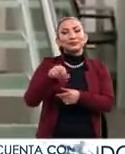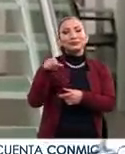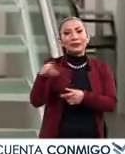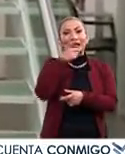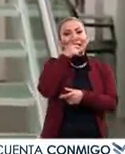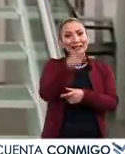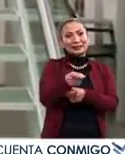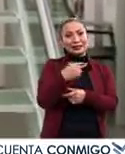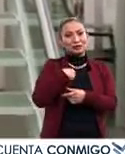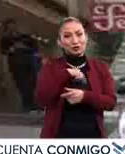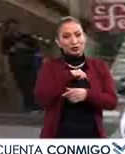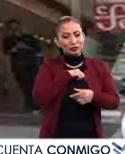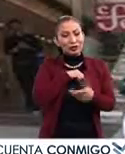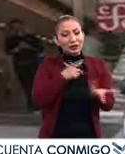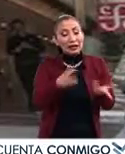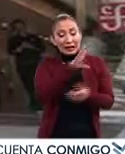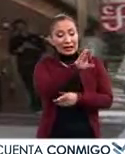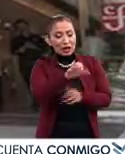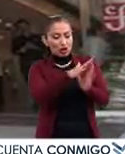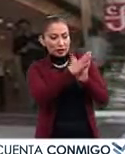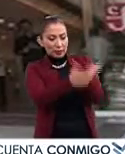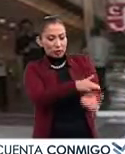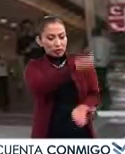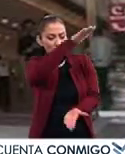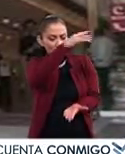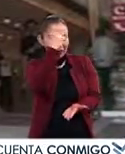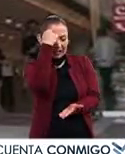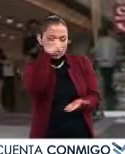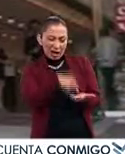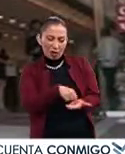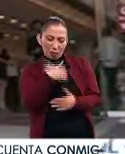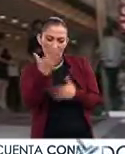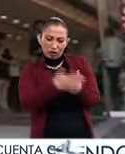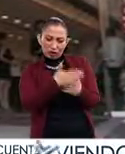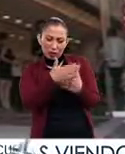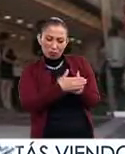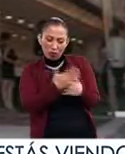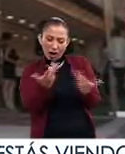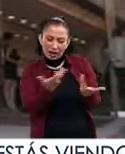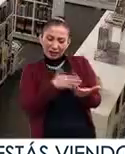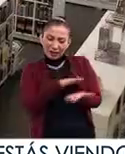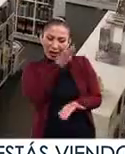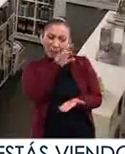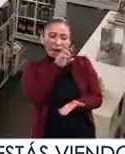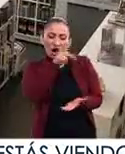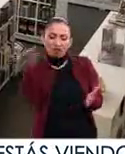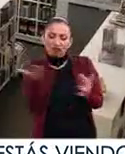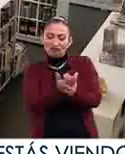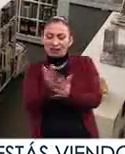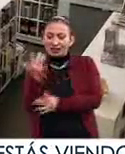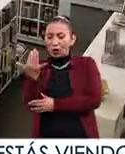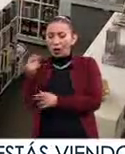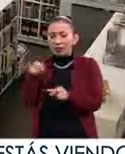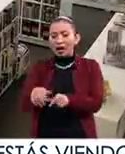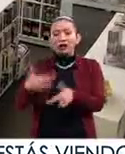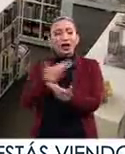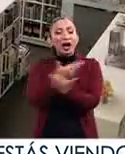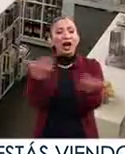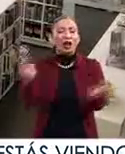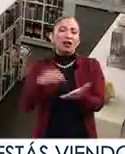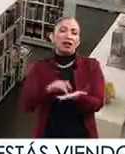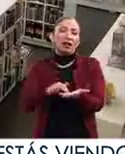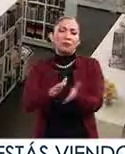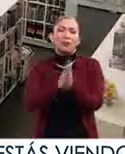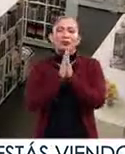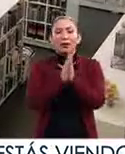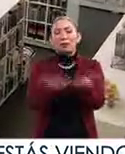de que vamos, de los 500 libros que él había pensado editar para el siguiente proceso, vamos a editar 50, que le regalen una